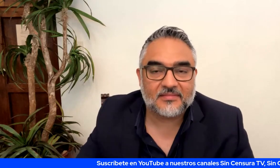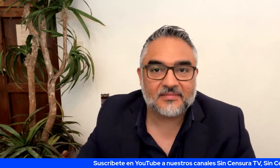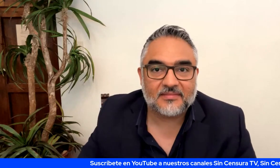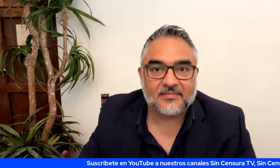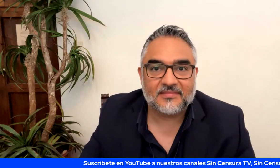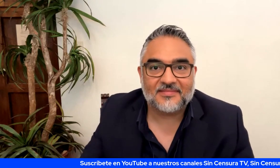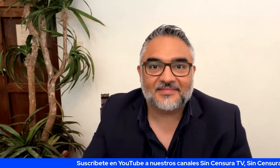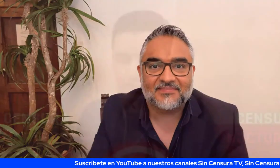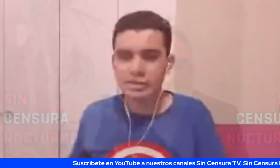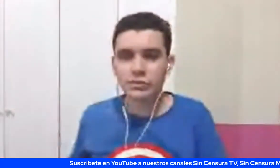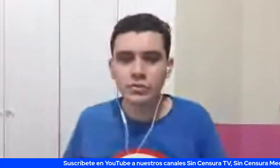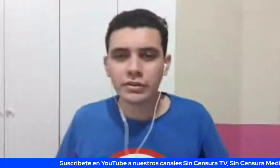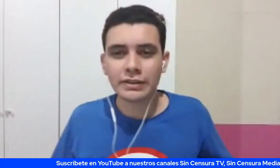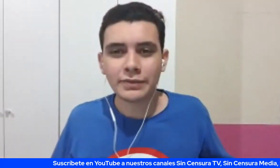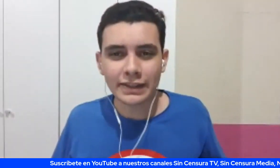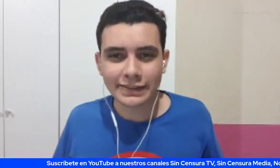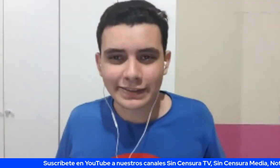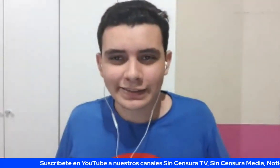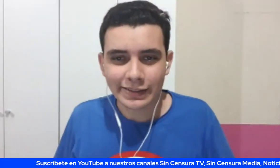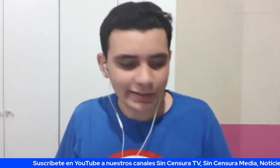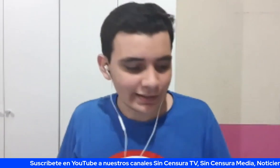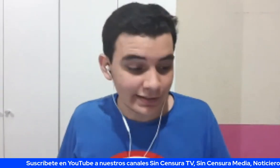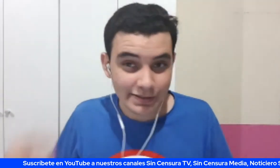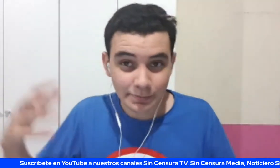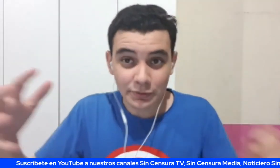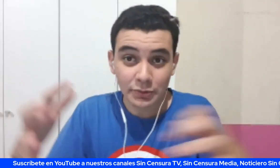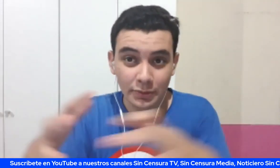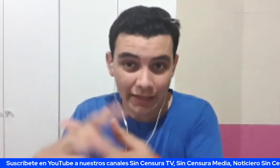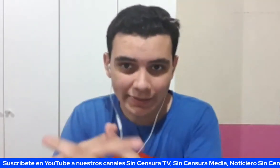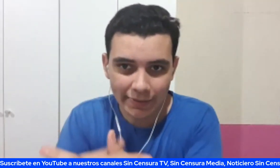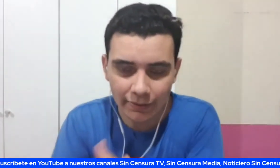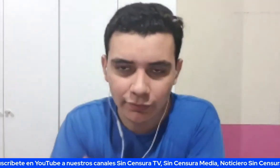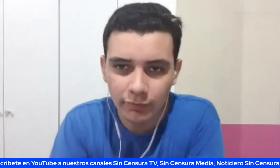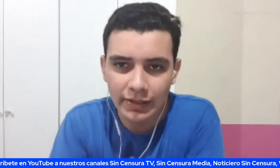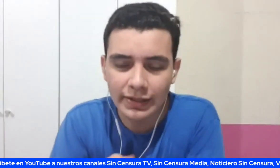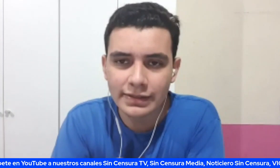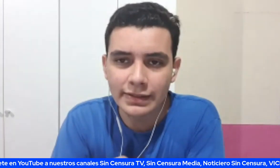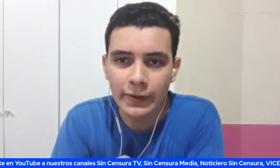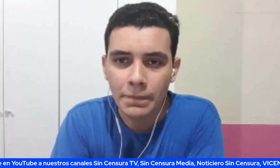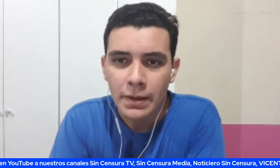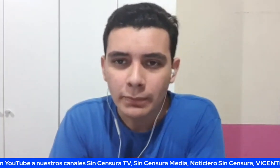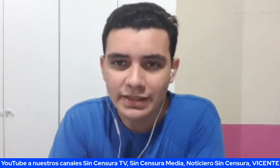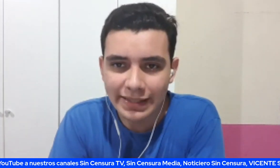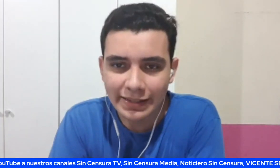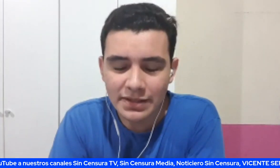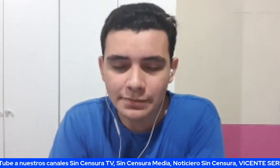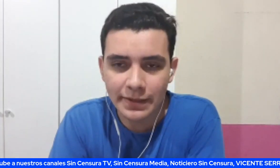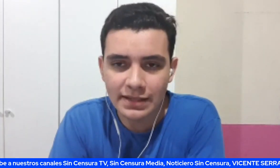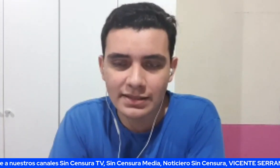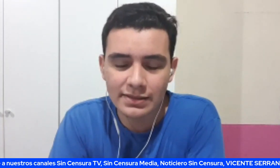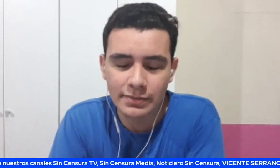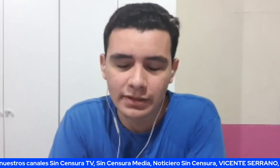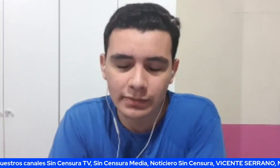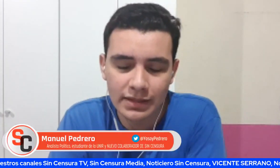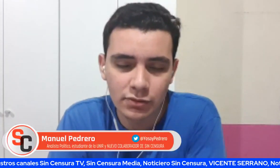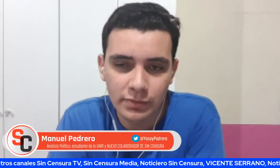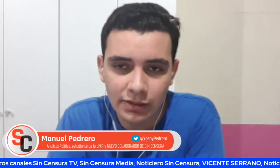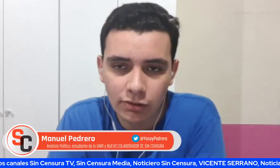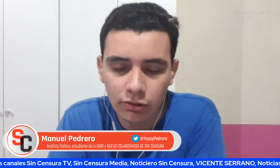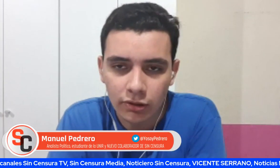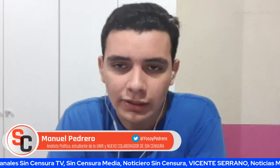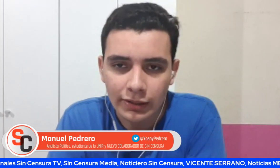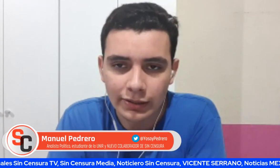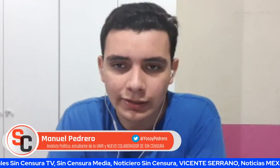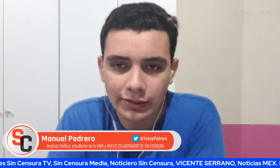ellos a Felipe Calderón. Y no solamente eso, mi querido Manuel Pedrero, ya hay un llamado